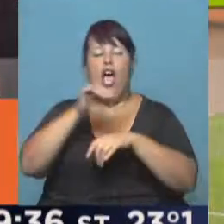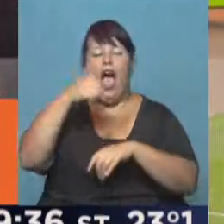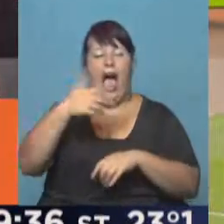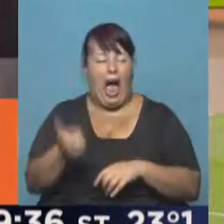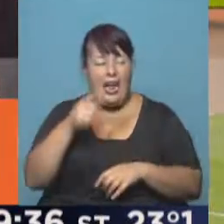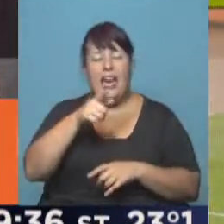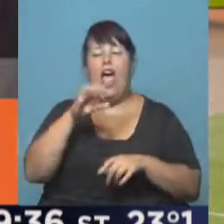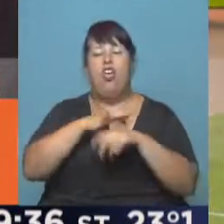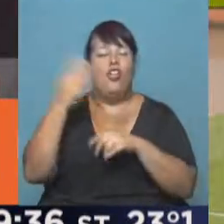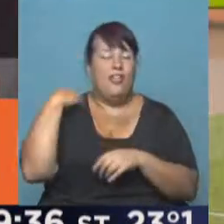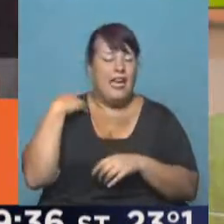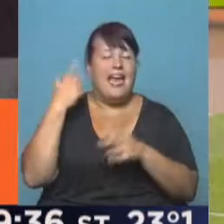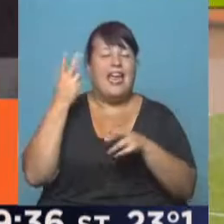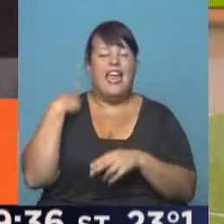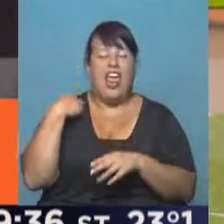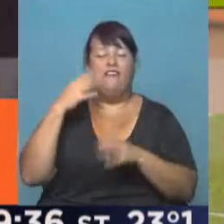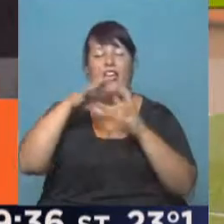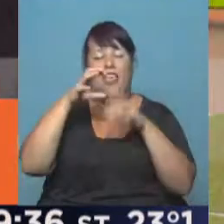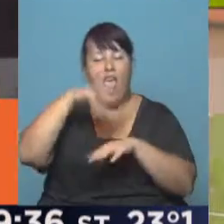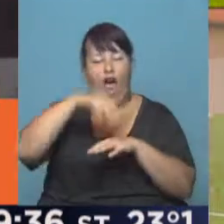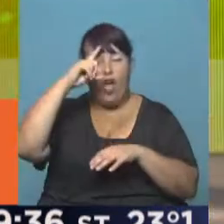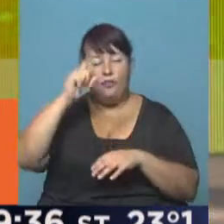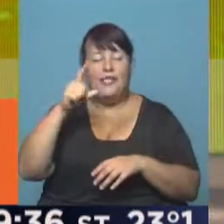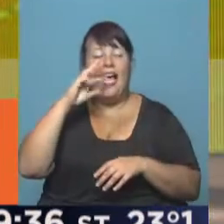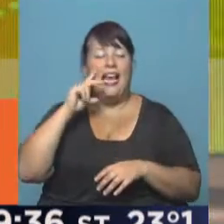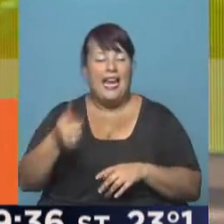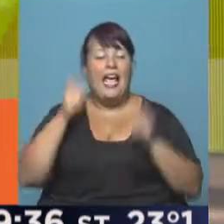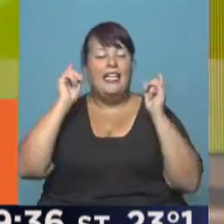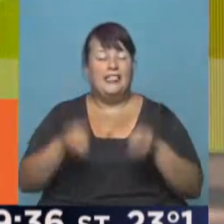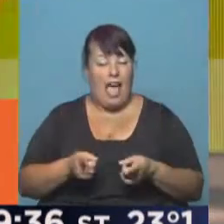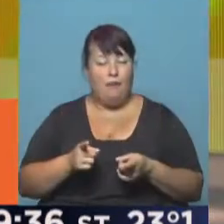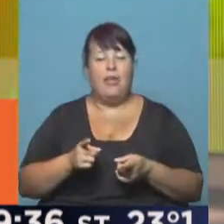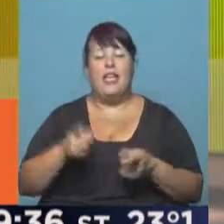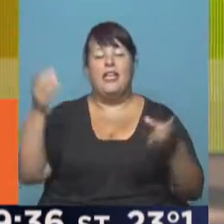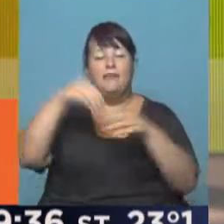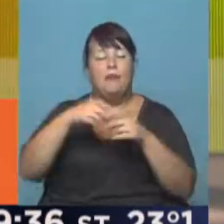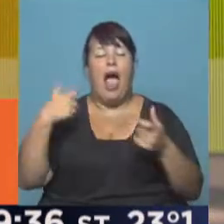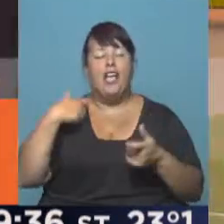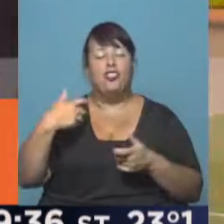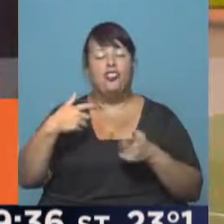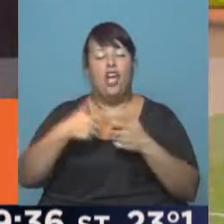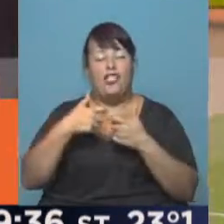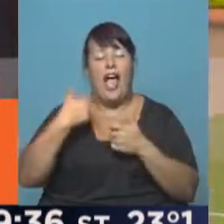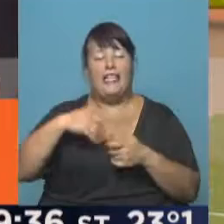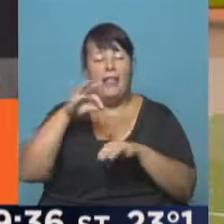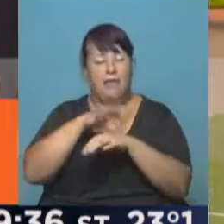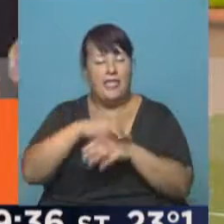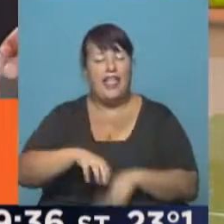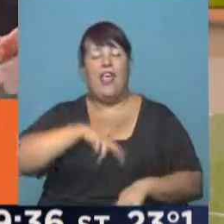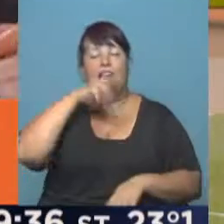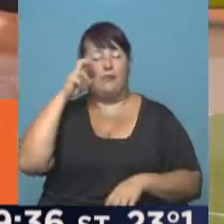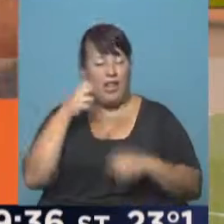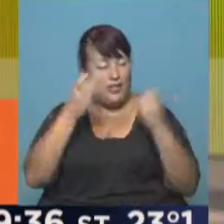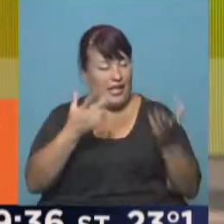Putruele, neumóloga, jefa interina de neumología del Hospital de Clínicas y también miembro de la Asociación Argentina de Medicina Respiratoria.